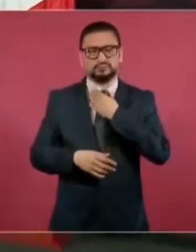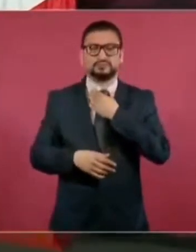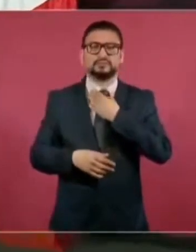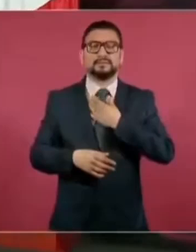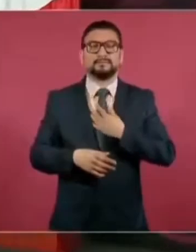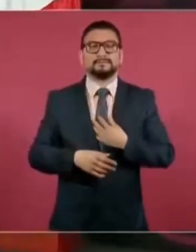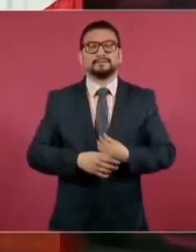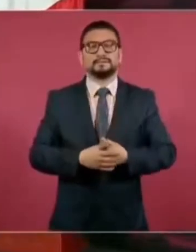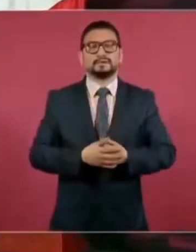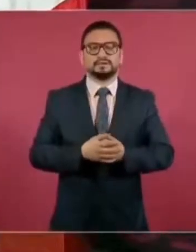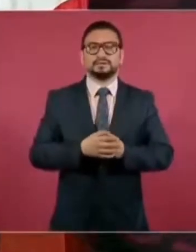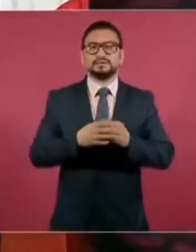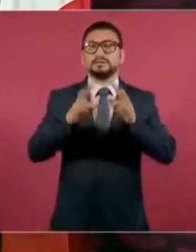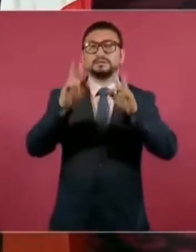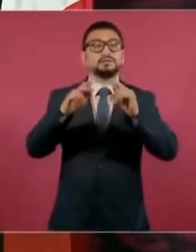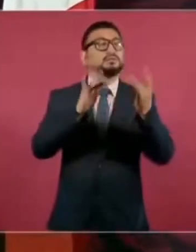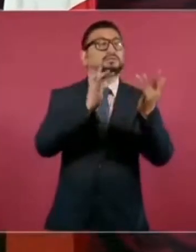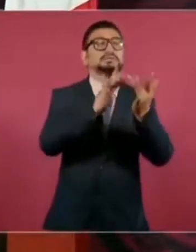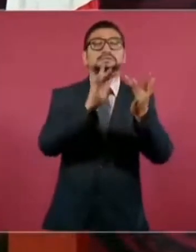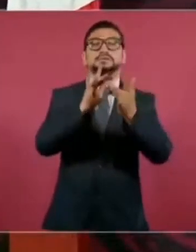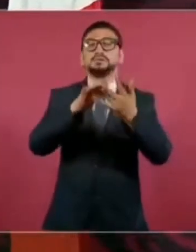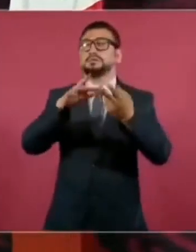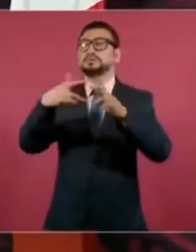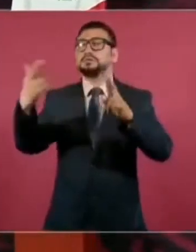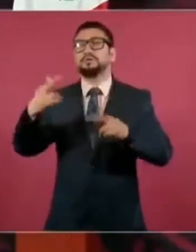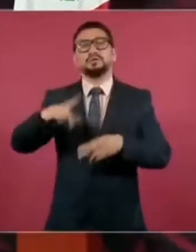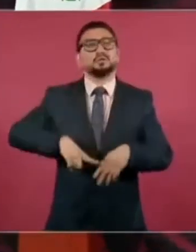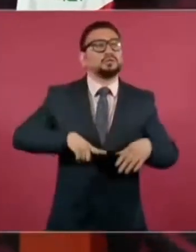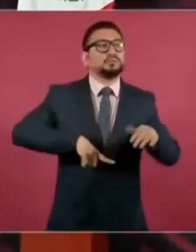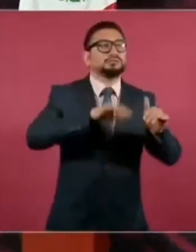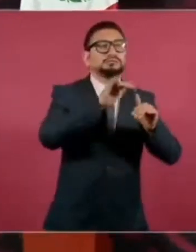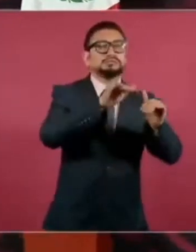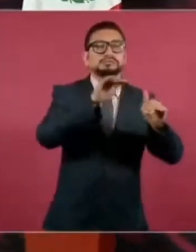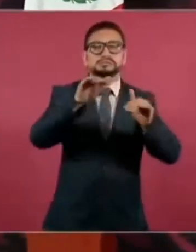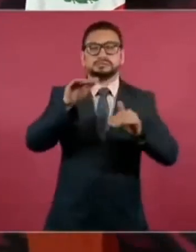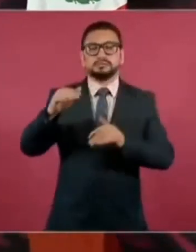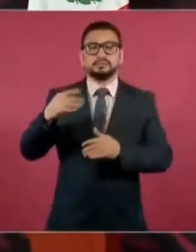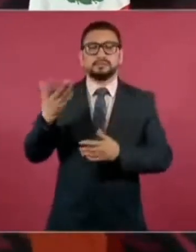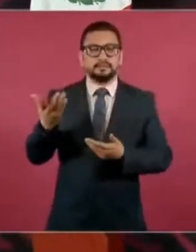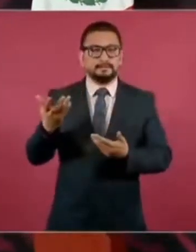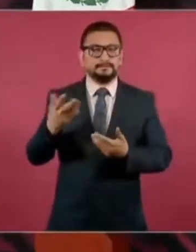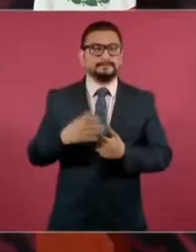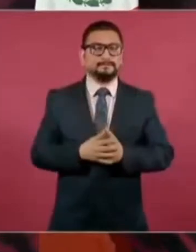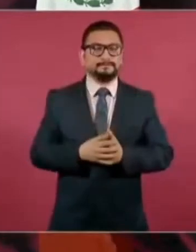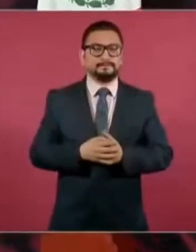de relaciones públicas en los gobiernos donde